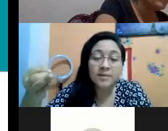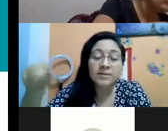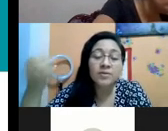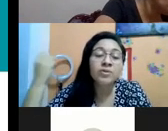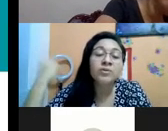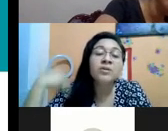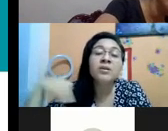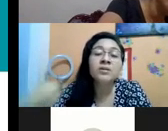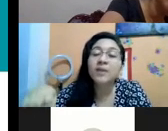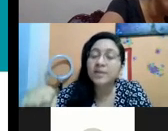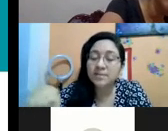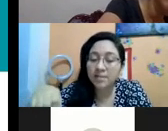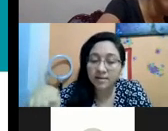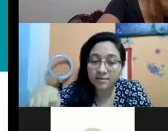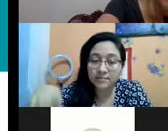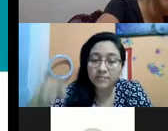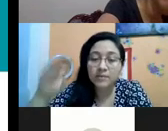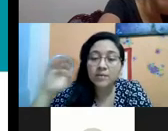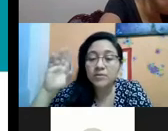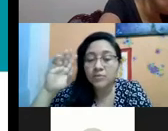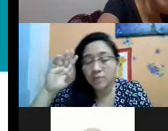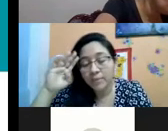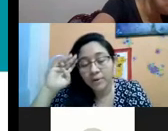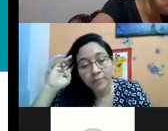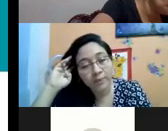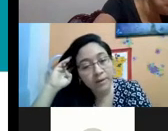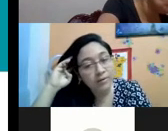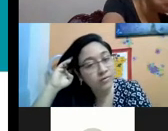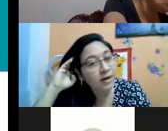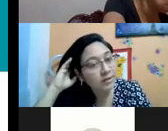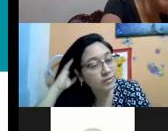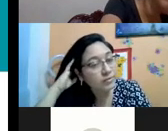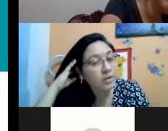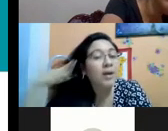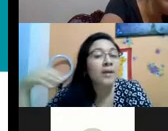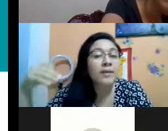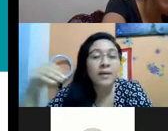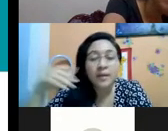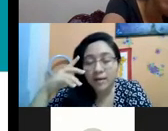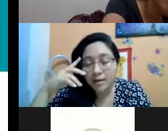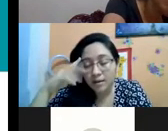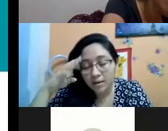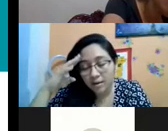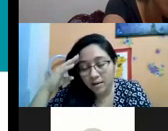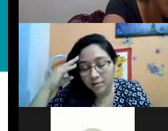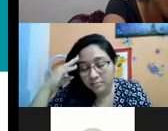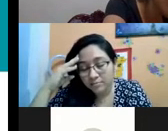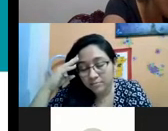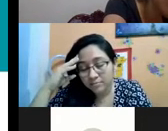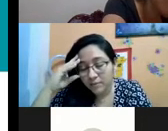actividades de desarrollo y actividades de cierre. Entonces, ustedes por ahora pueden considerar eso. Desde